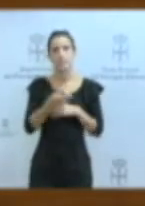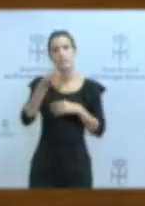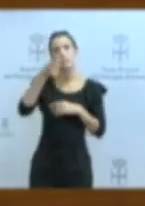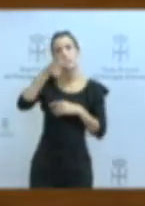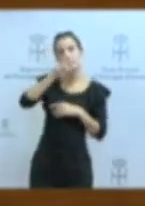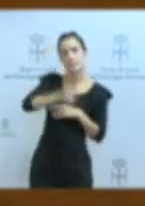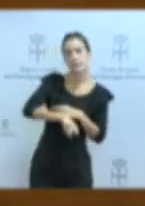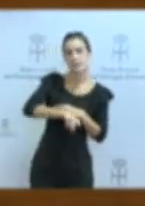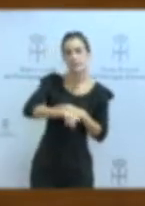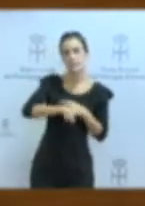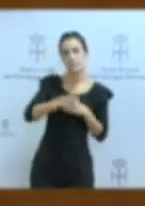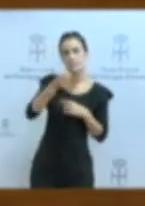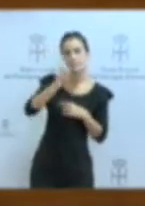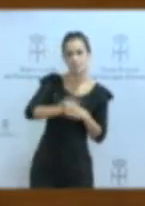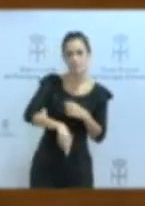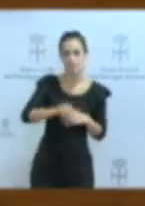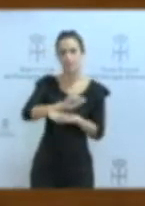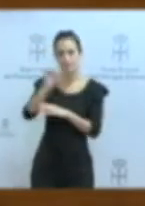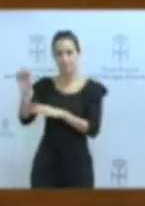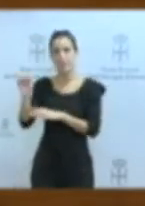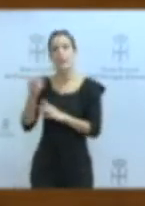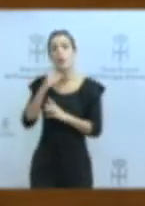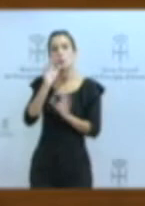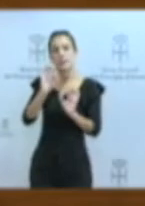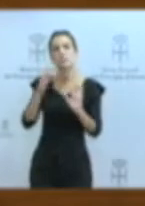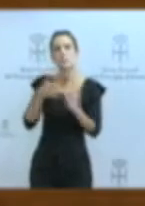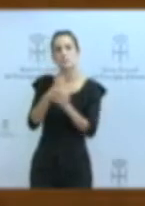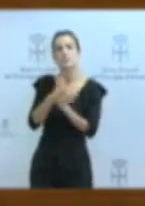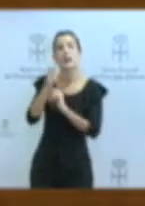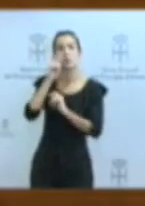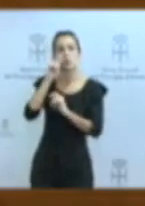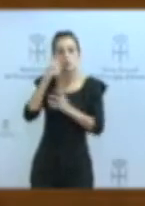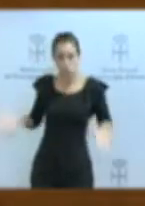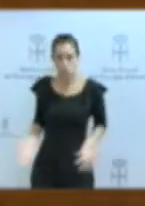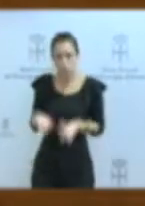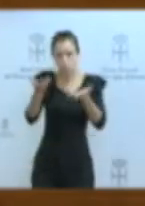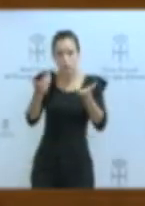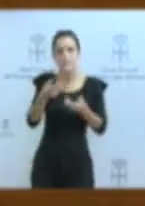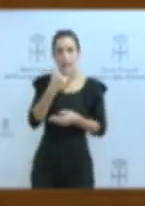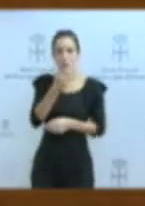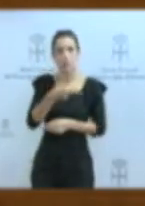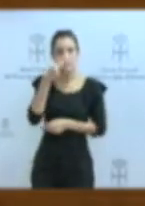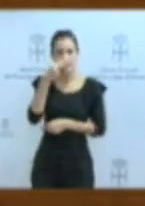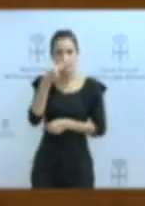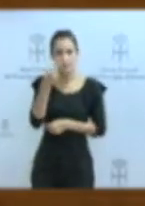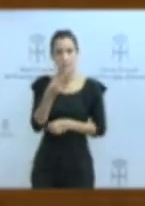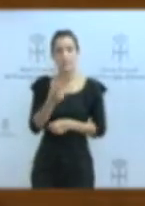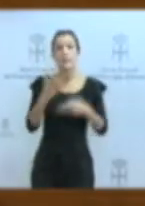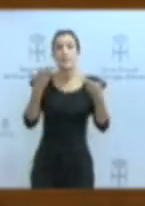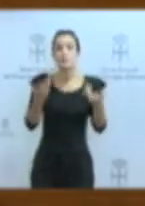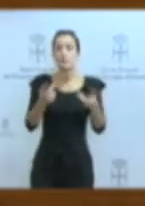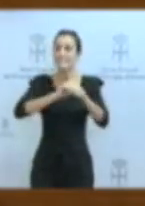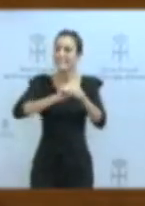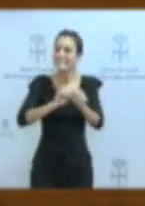potencial turismo interesante, ¿no? En función de esas características de conexión, de volumen de